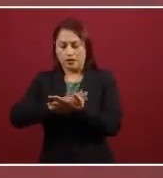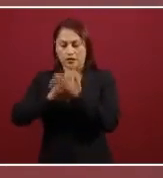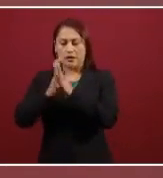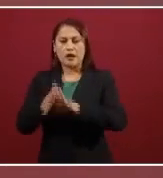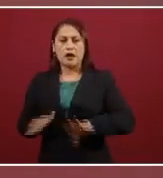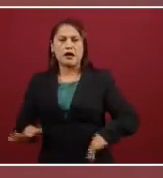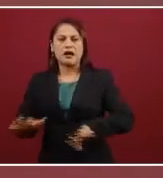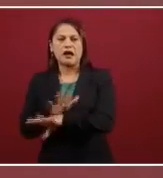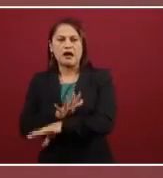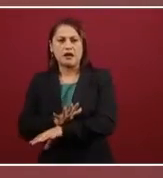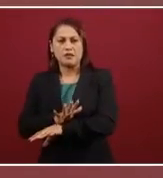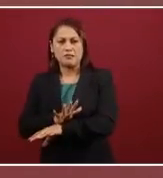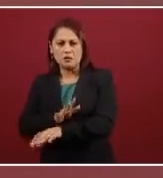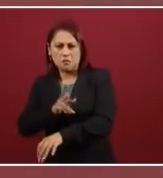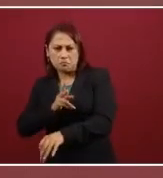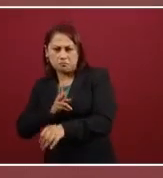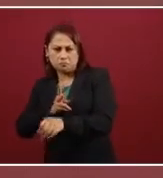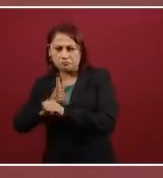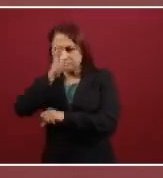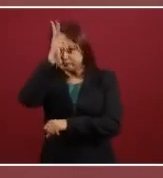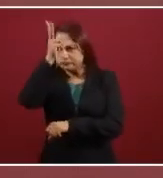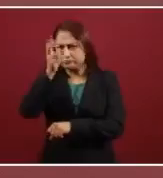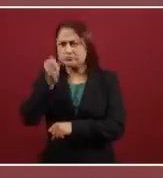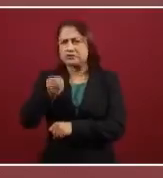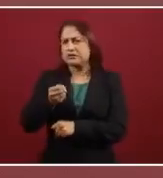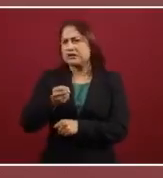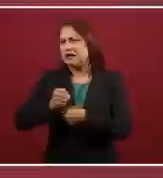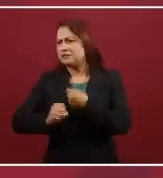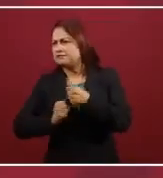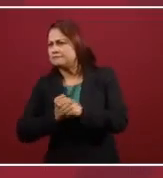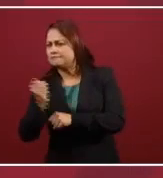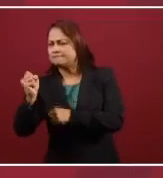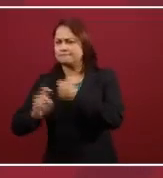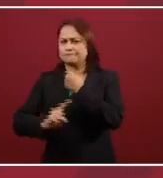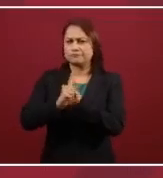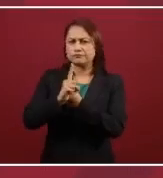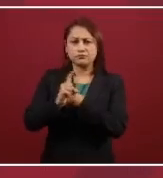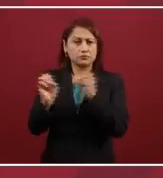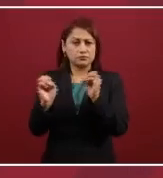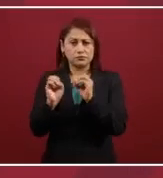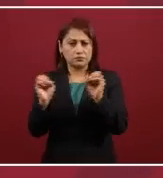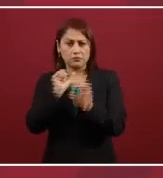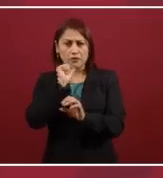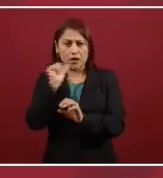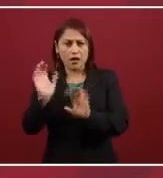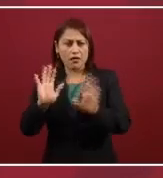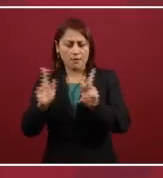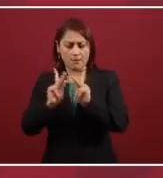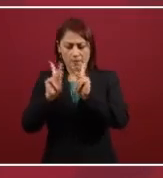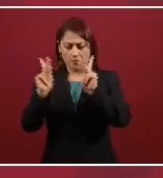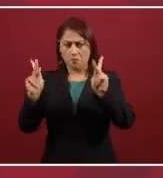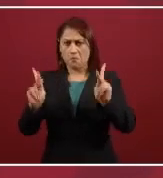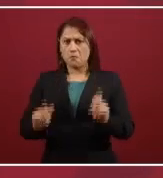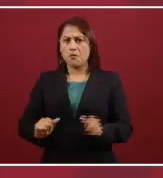pacífica. Entonces, vamos bien, que hay